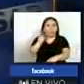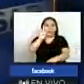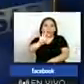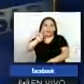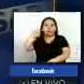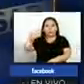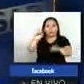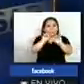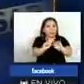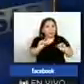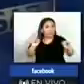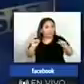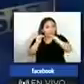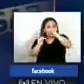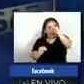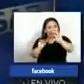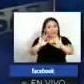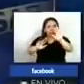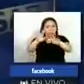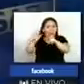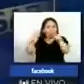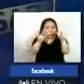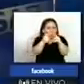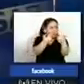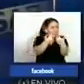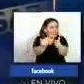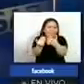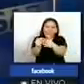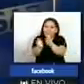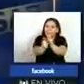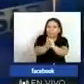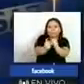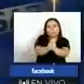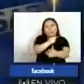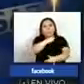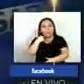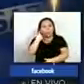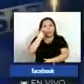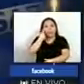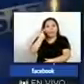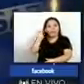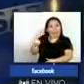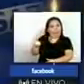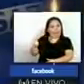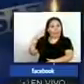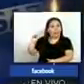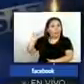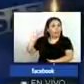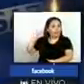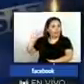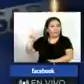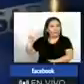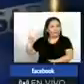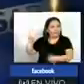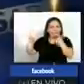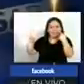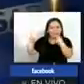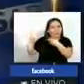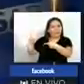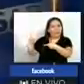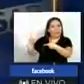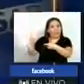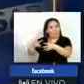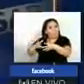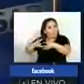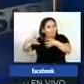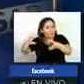sido asesinados en diversas circunstancias. Ahí tiene usted este número, a simple vista, pues, no parece representar